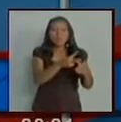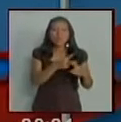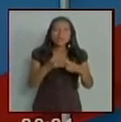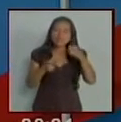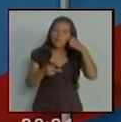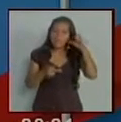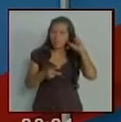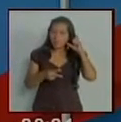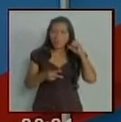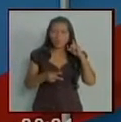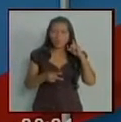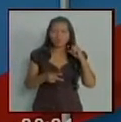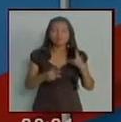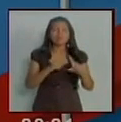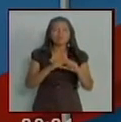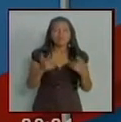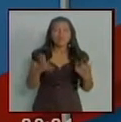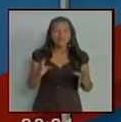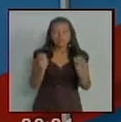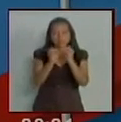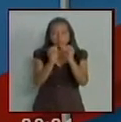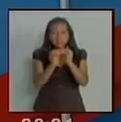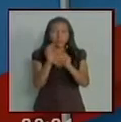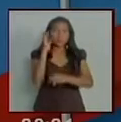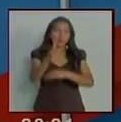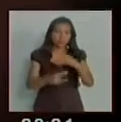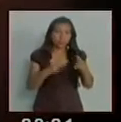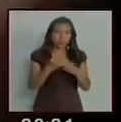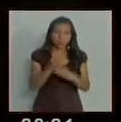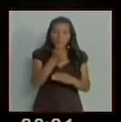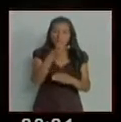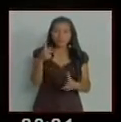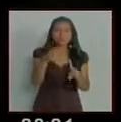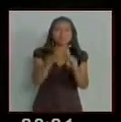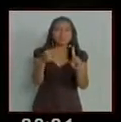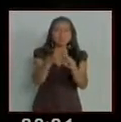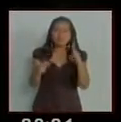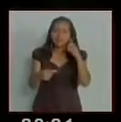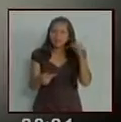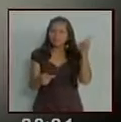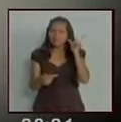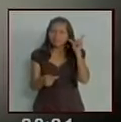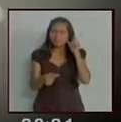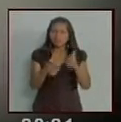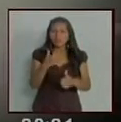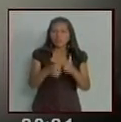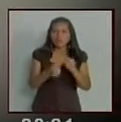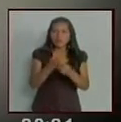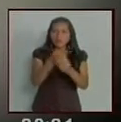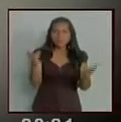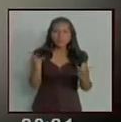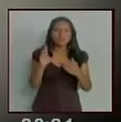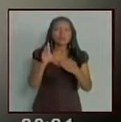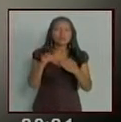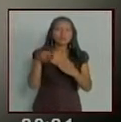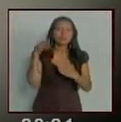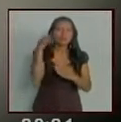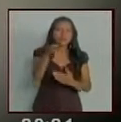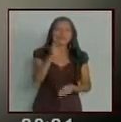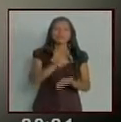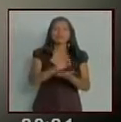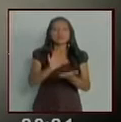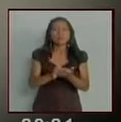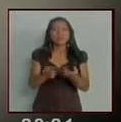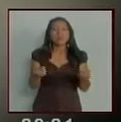Ya, y se ha visto en estadísticas mundiales que la otitis media crónica, que tenemos tanto en nuestro medio, es la causa más frecuente para tener discapacidad